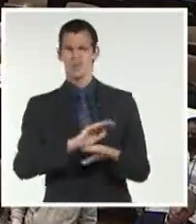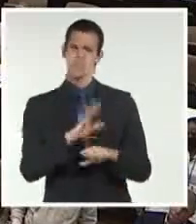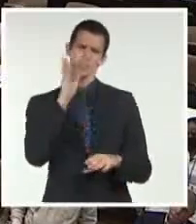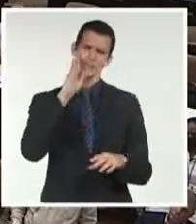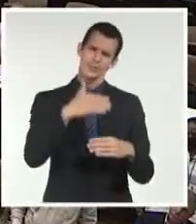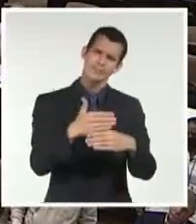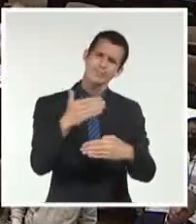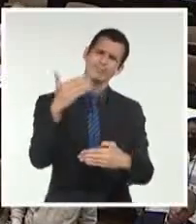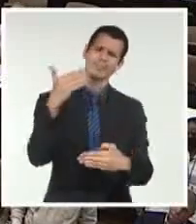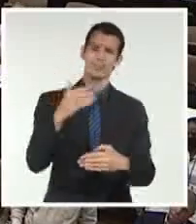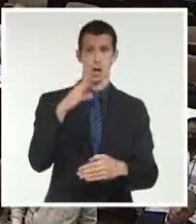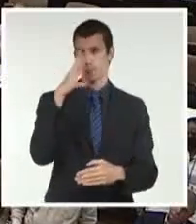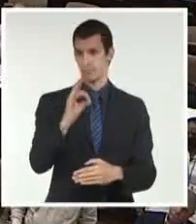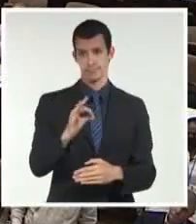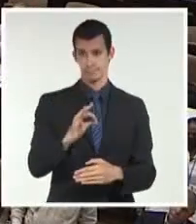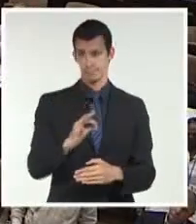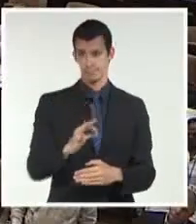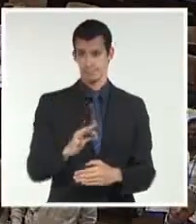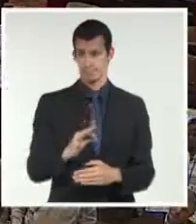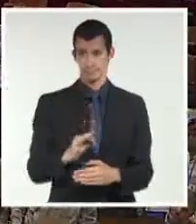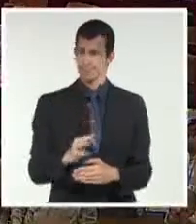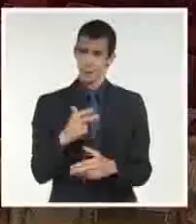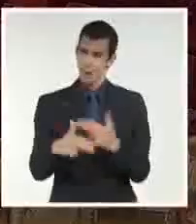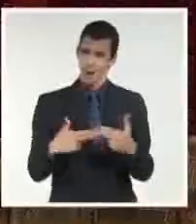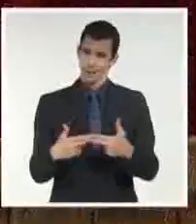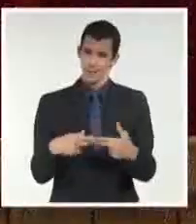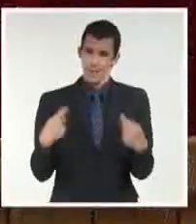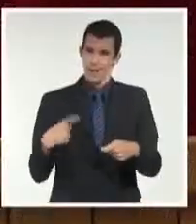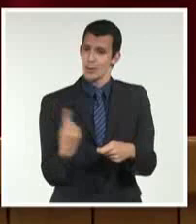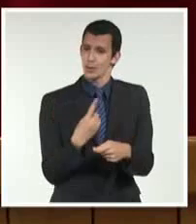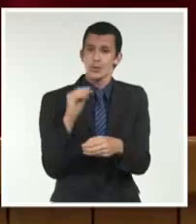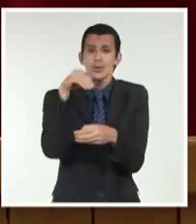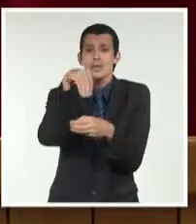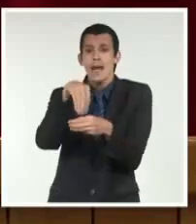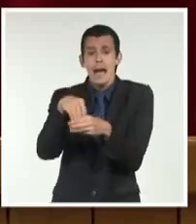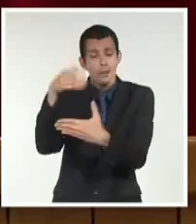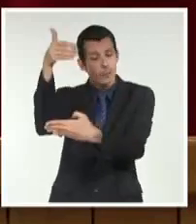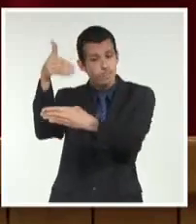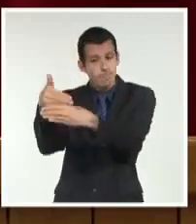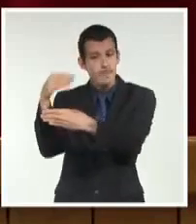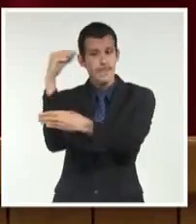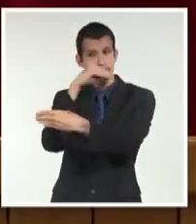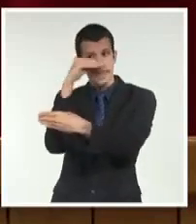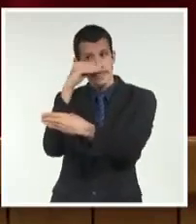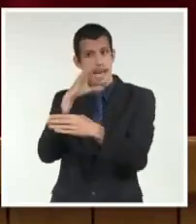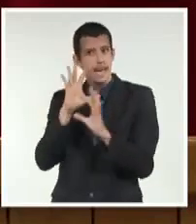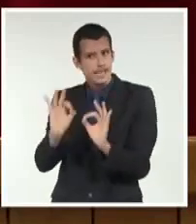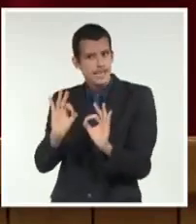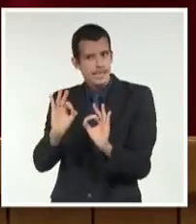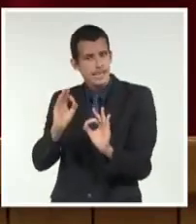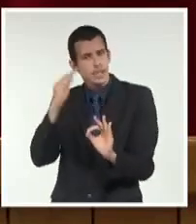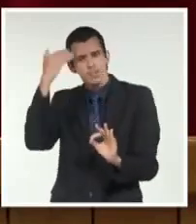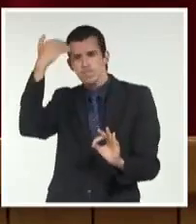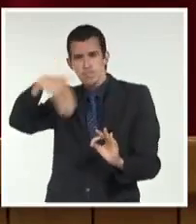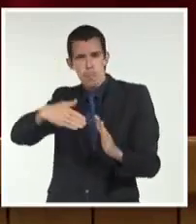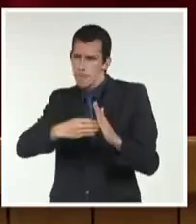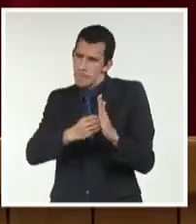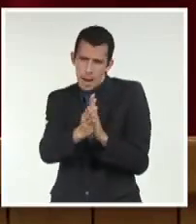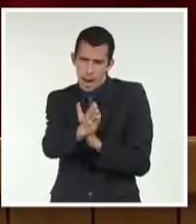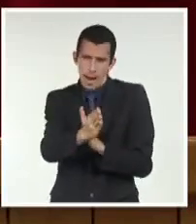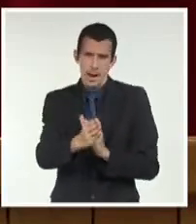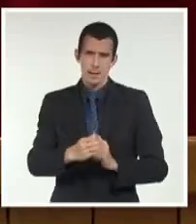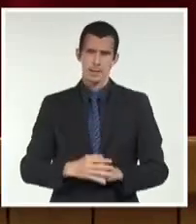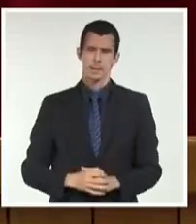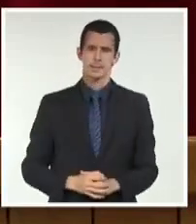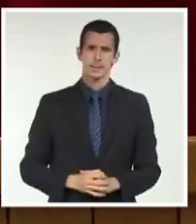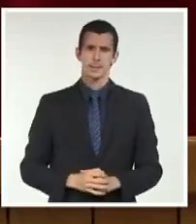que encontrarla con nuestro esfuerzo y creatividad bajo los efectos del bloqueo y a pesar de ellos. Ese es el reto